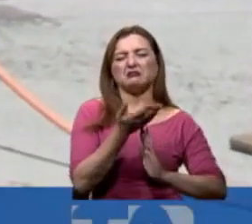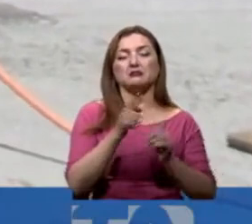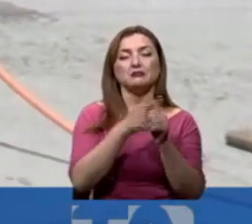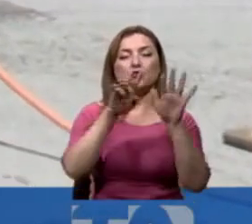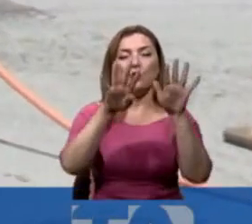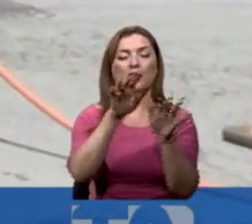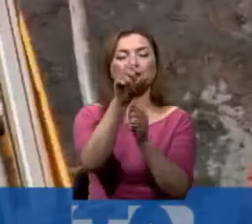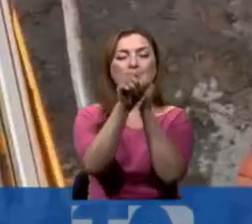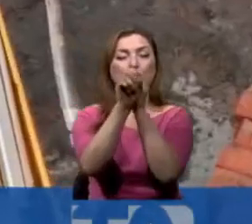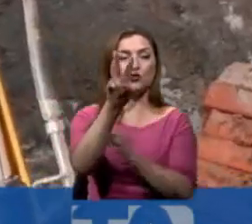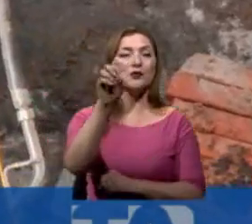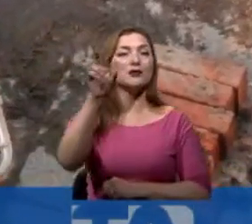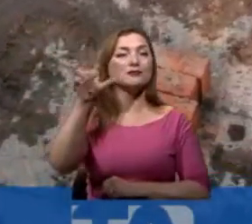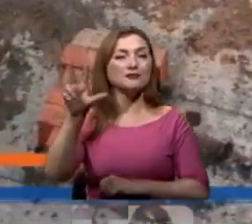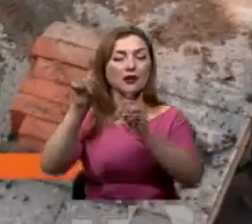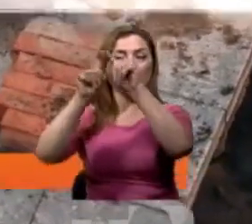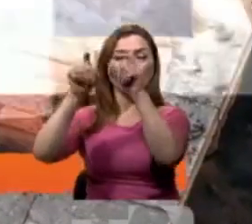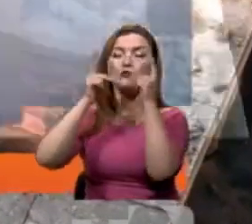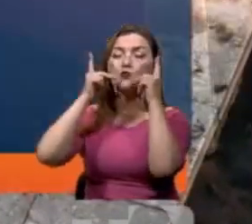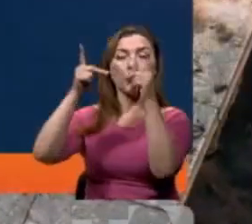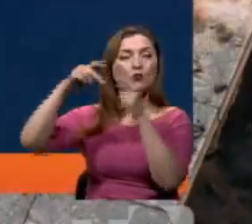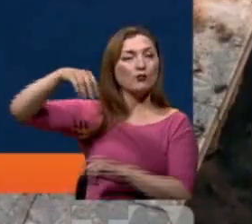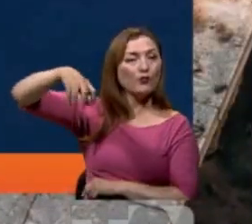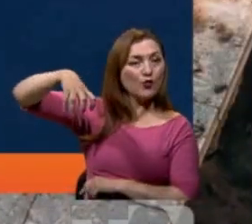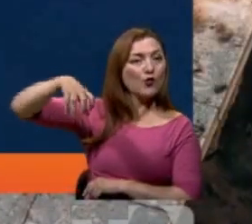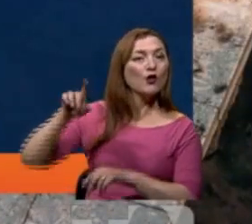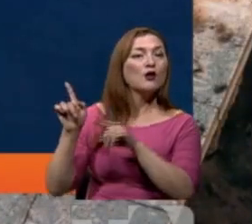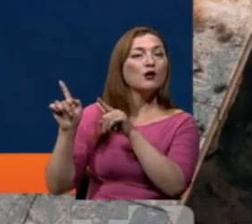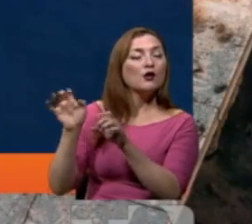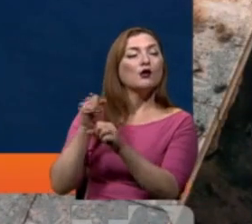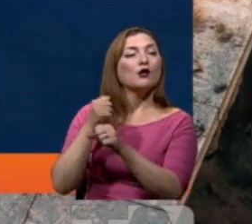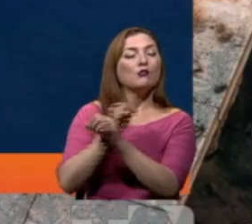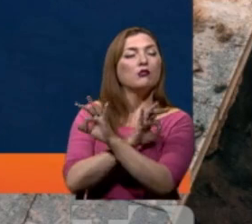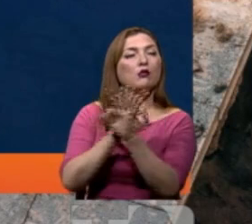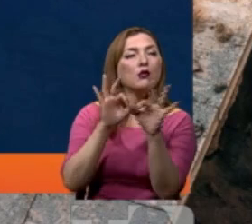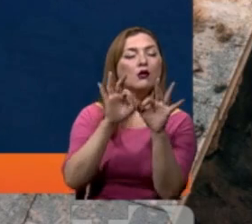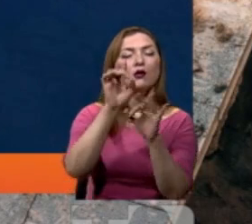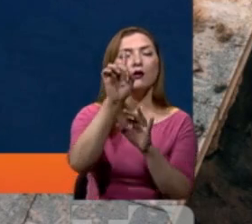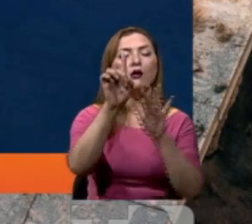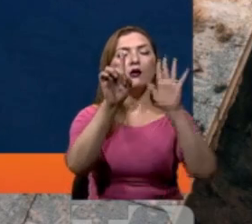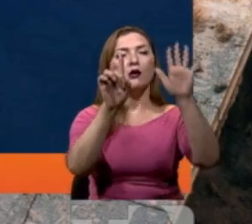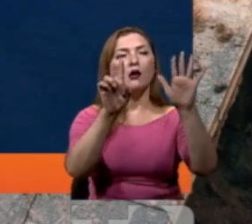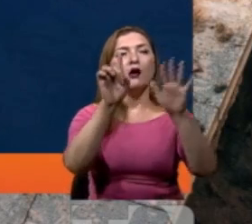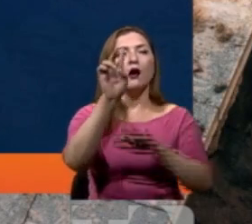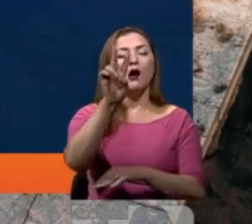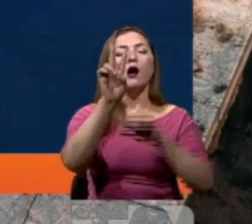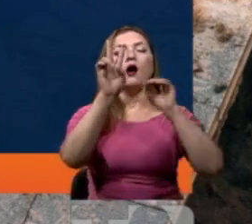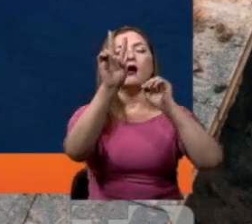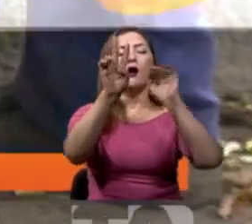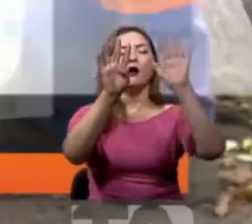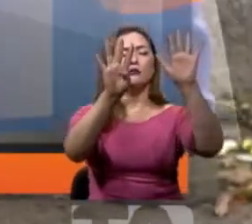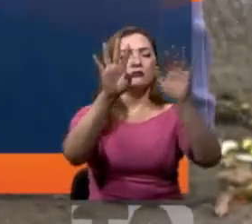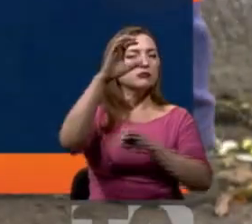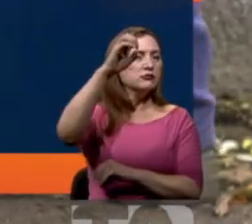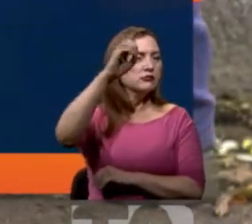del 2023, la empresa pública metropolitana de agua potable y saneamiento realizó la limpieza de 162.290